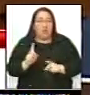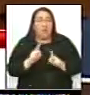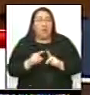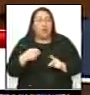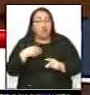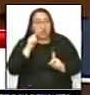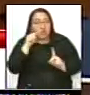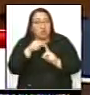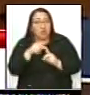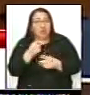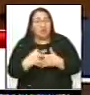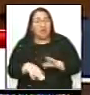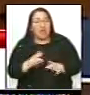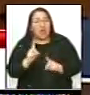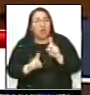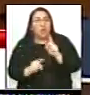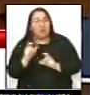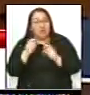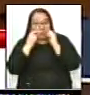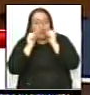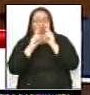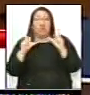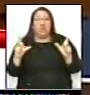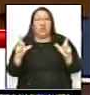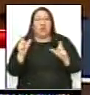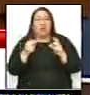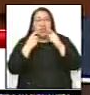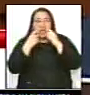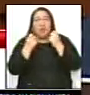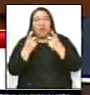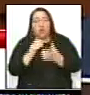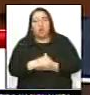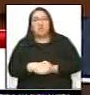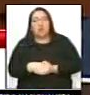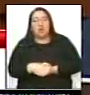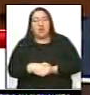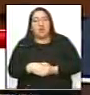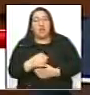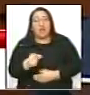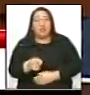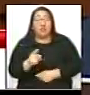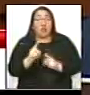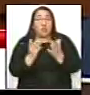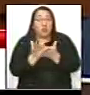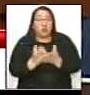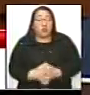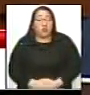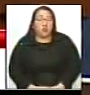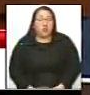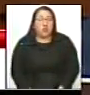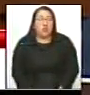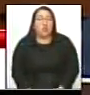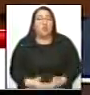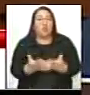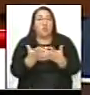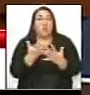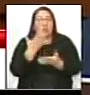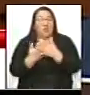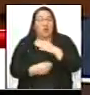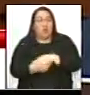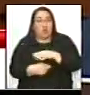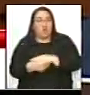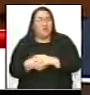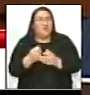hemos llegado al extremo que ya la población ha despertado, la población se da cuenta. Y estudios nos muestran que la corrupción es